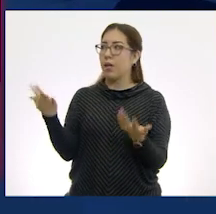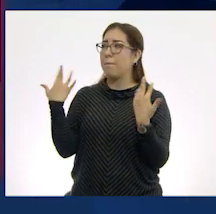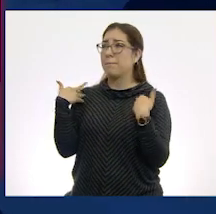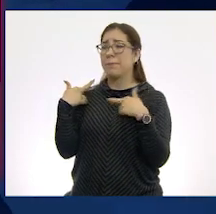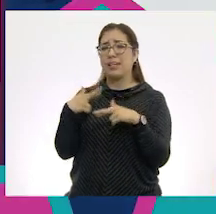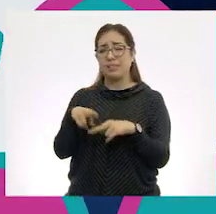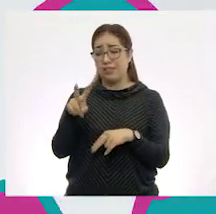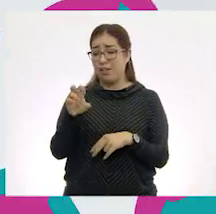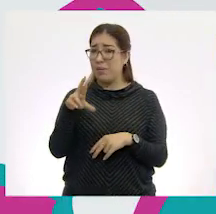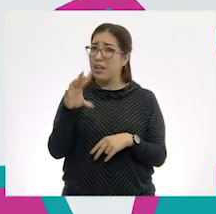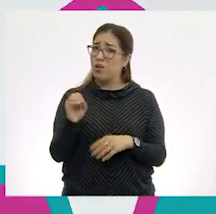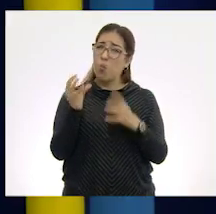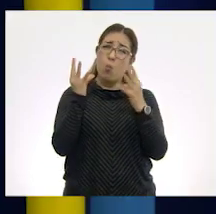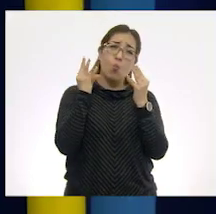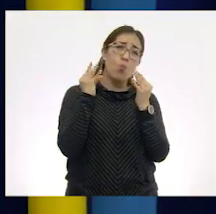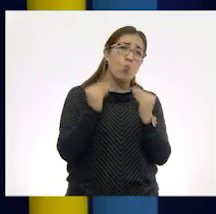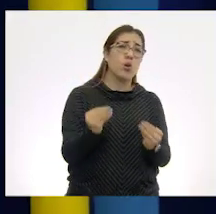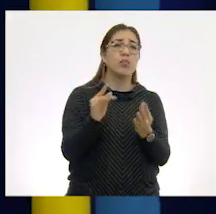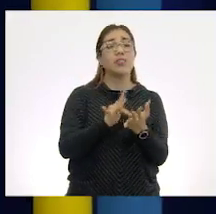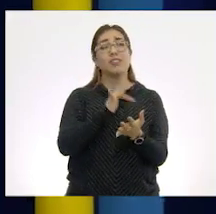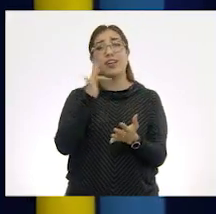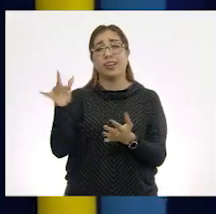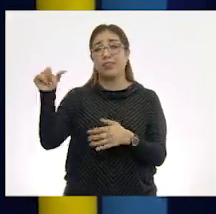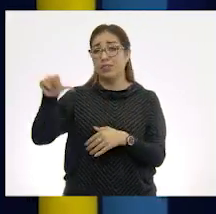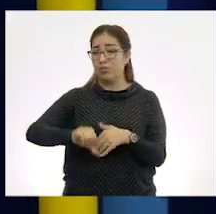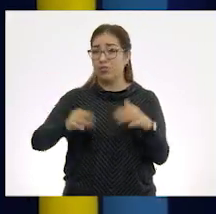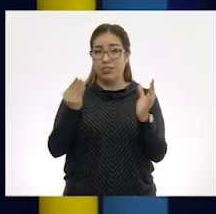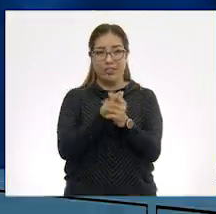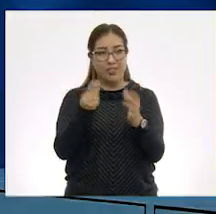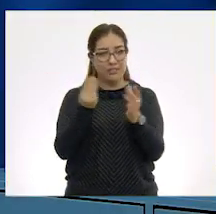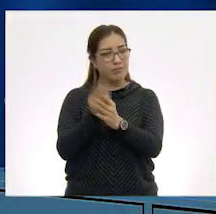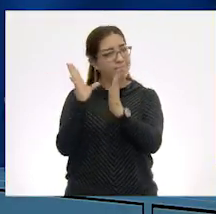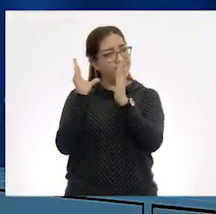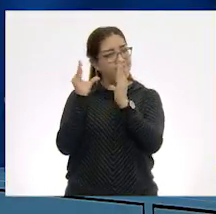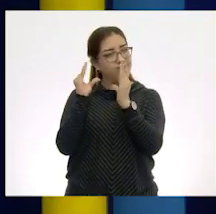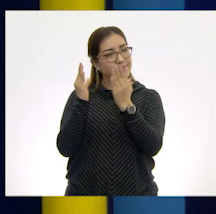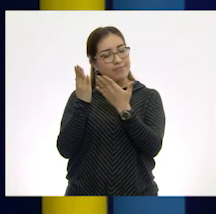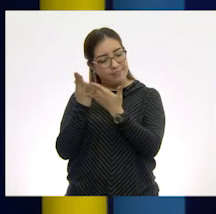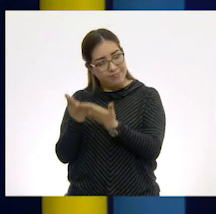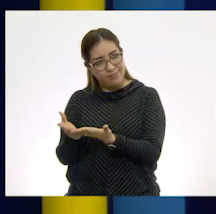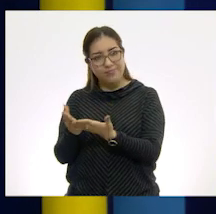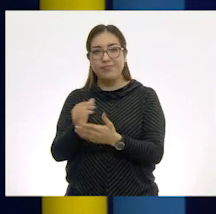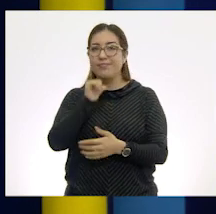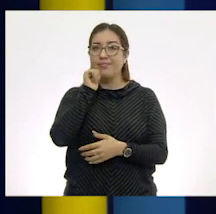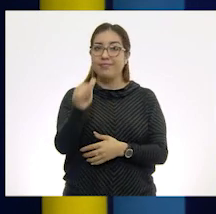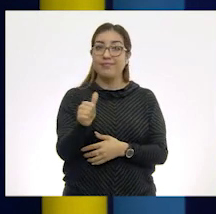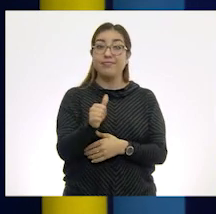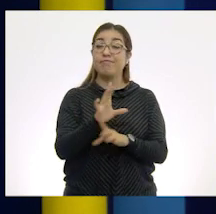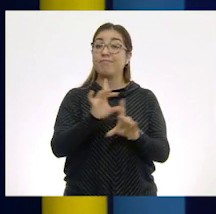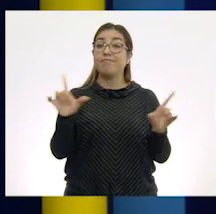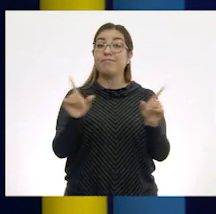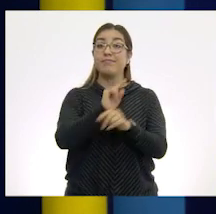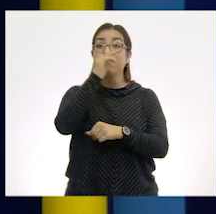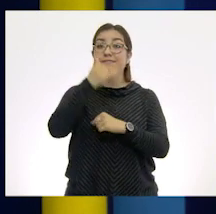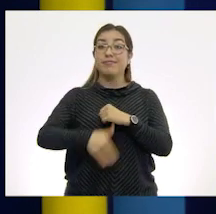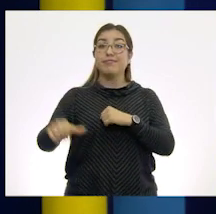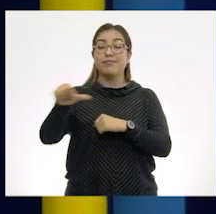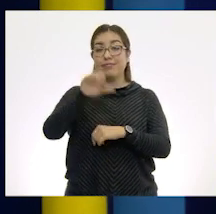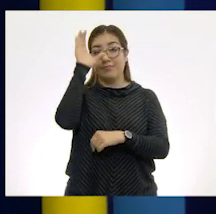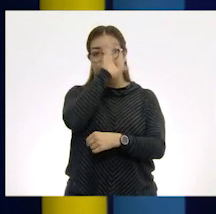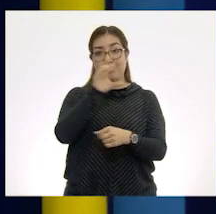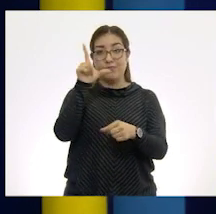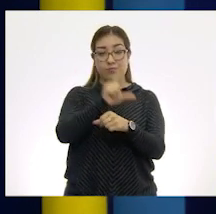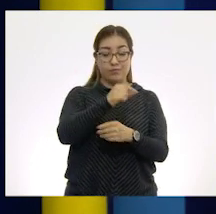Maestra Vero, muchas gracias por esta sesión. A ti. Hemos terminado con Civilizaciones